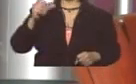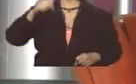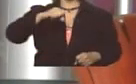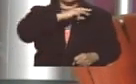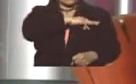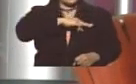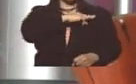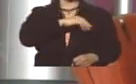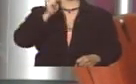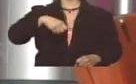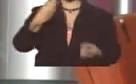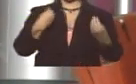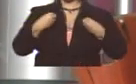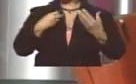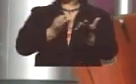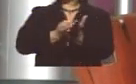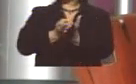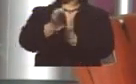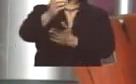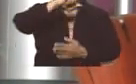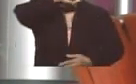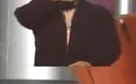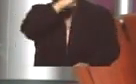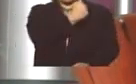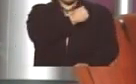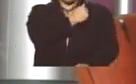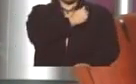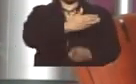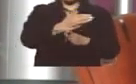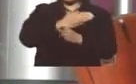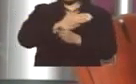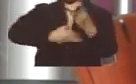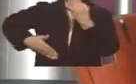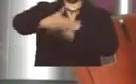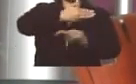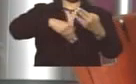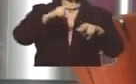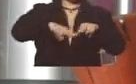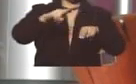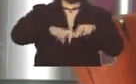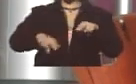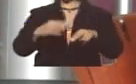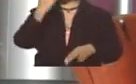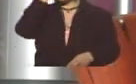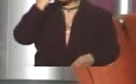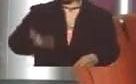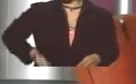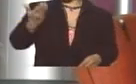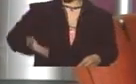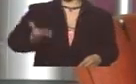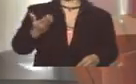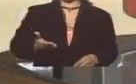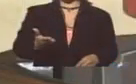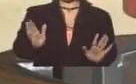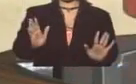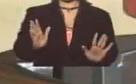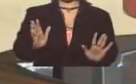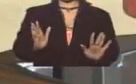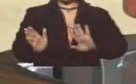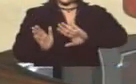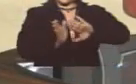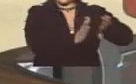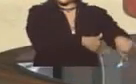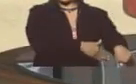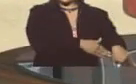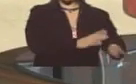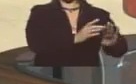día pues es lo que quiero multiplicar. ¿Es tu misión de vida? Creo que en este momento sí. Lo amo, quiero compartirlo